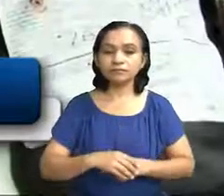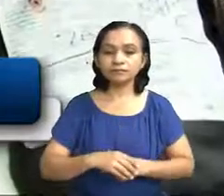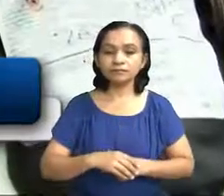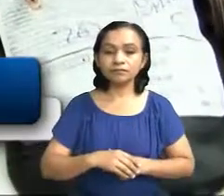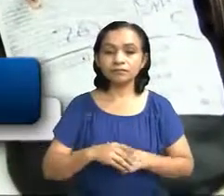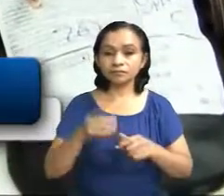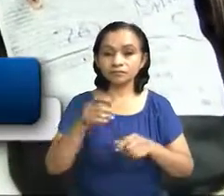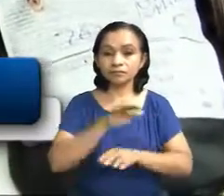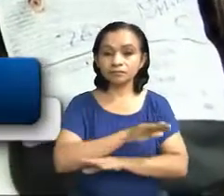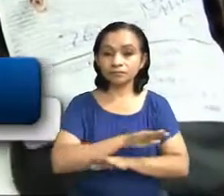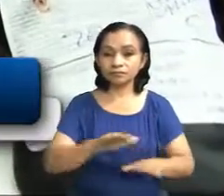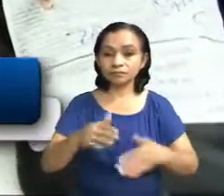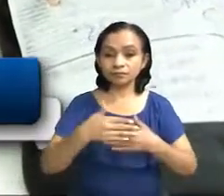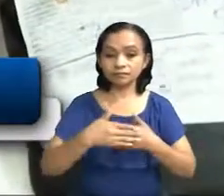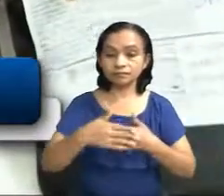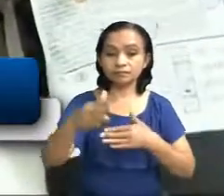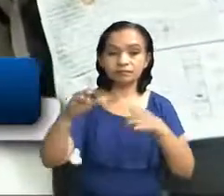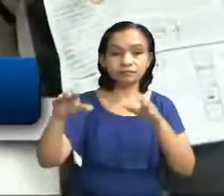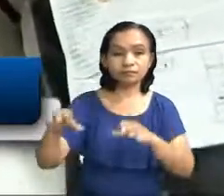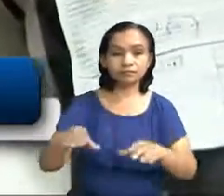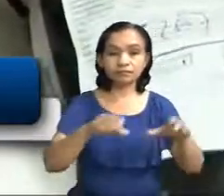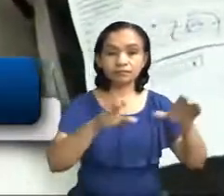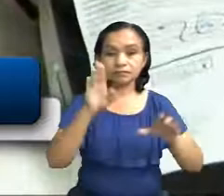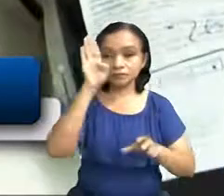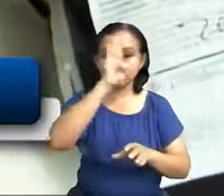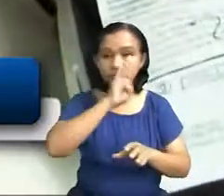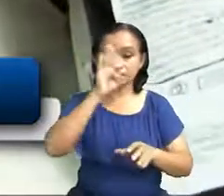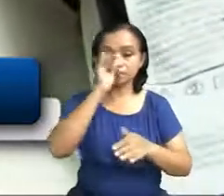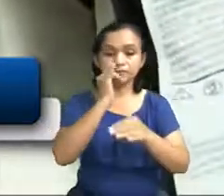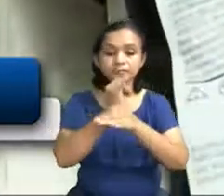el cierre de la jornada en Bluefield va a ser en